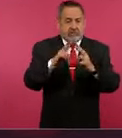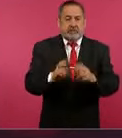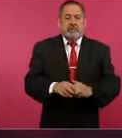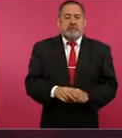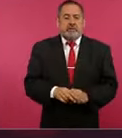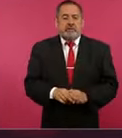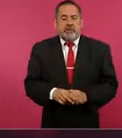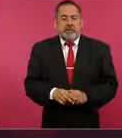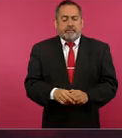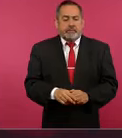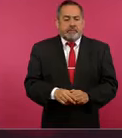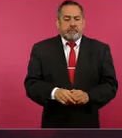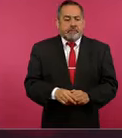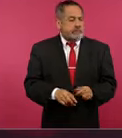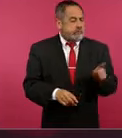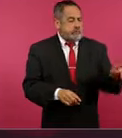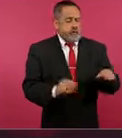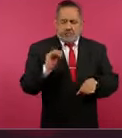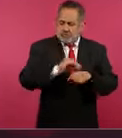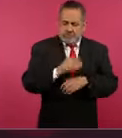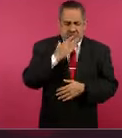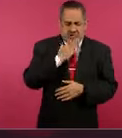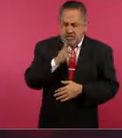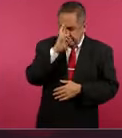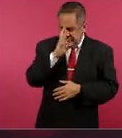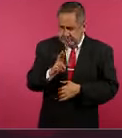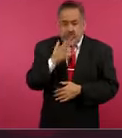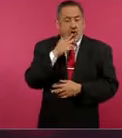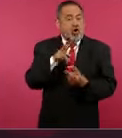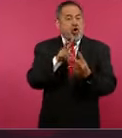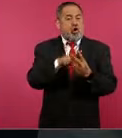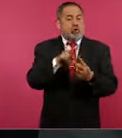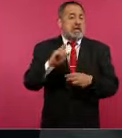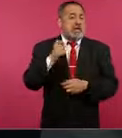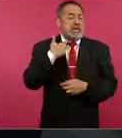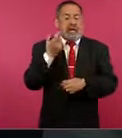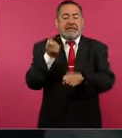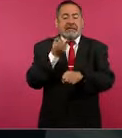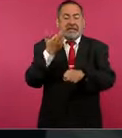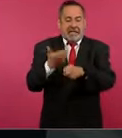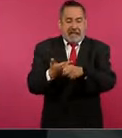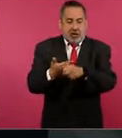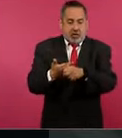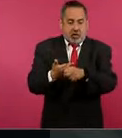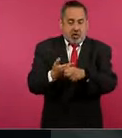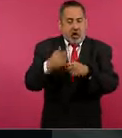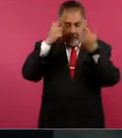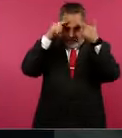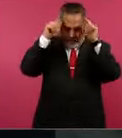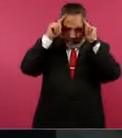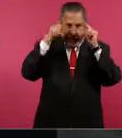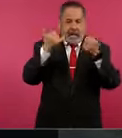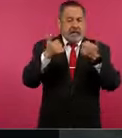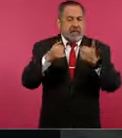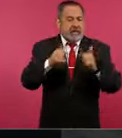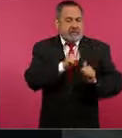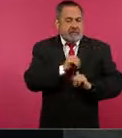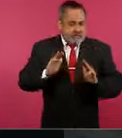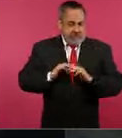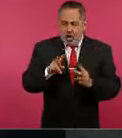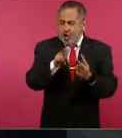Y él se portó muy respetuoso, y los dos secretarios de entonces, de Marina y de Defensa, lo mismo,